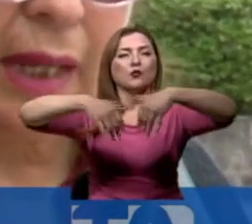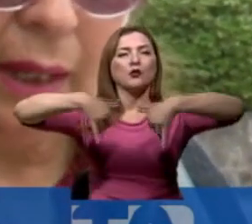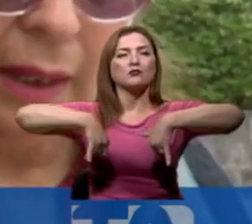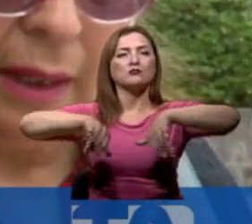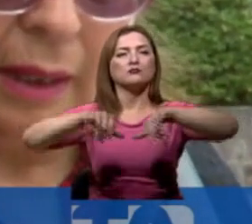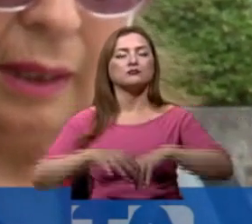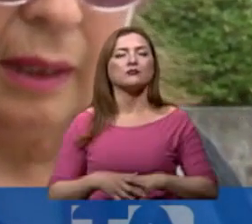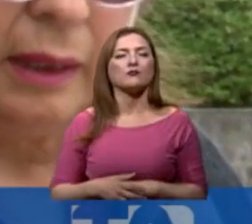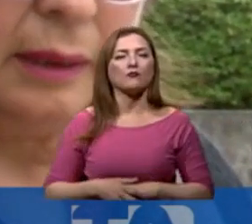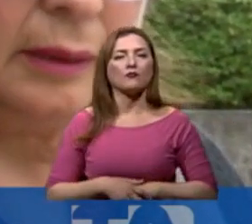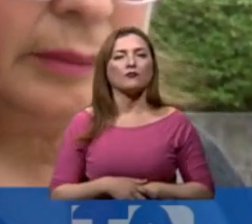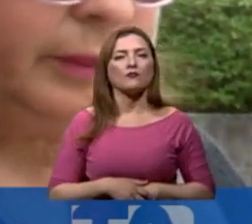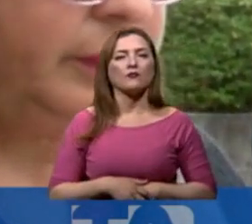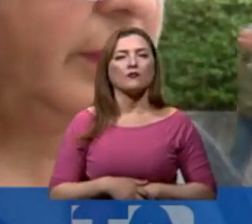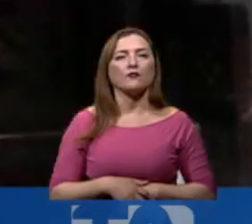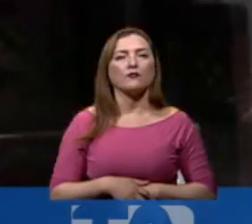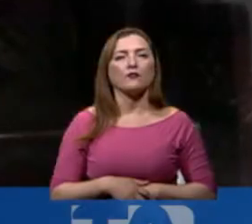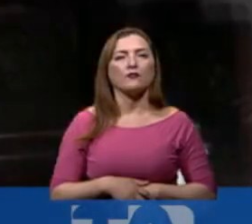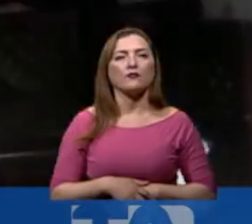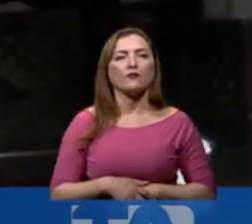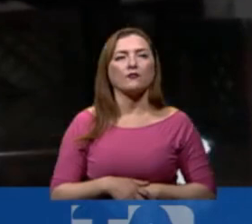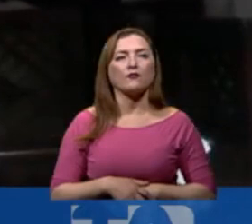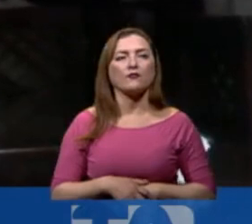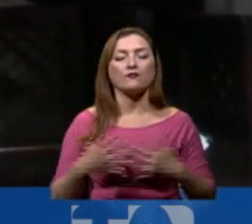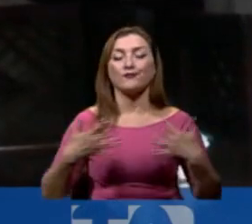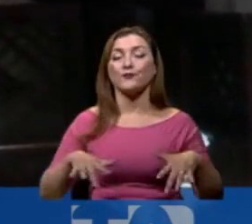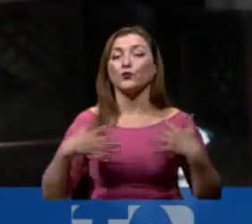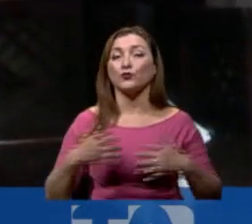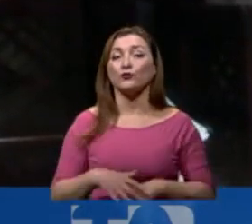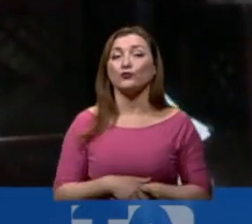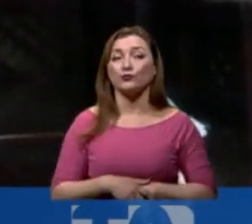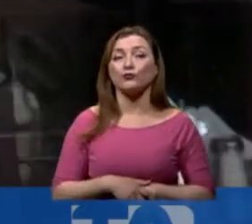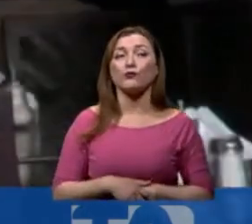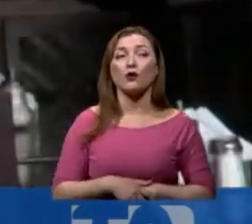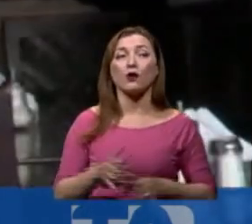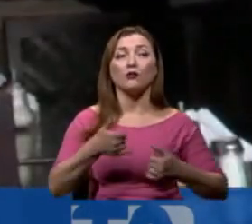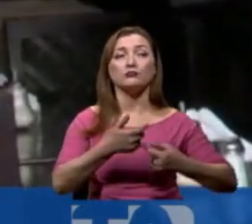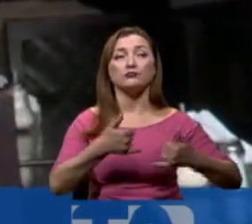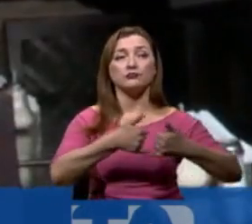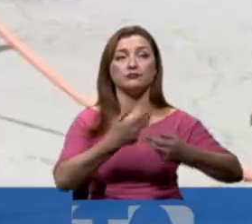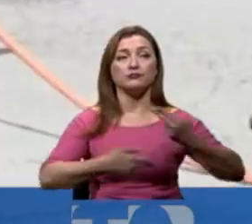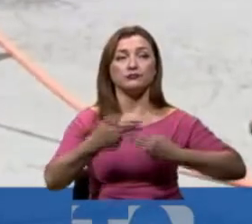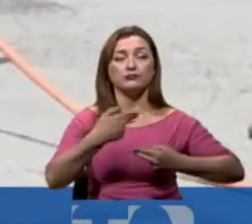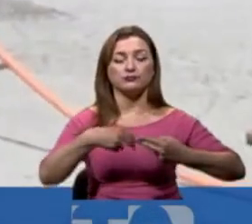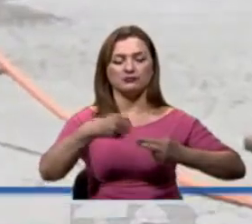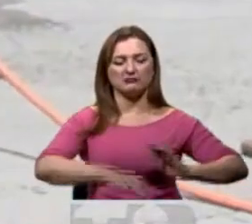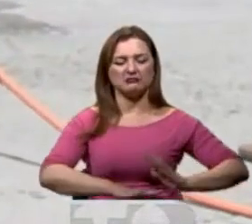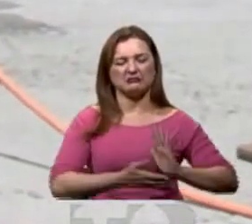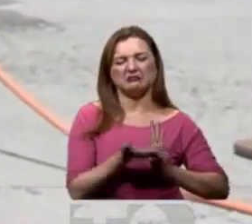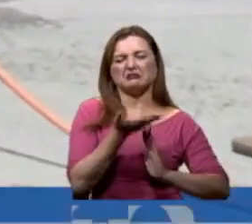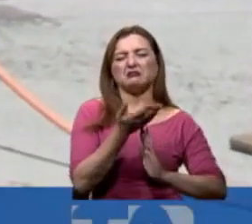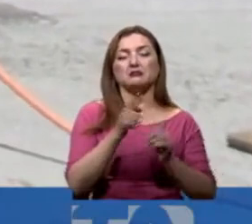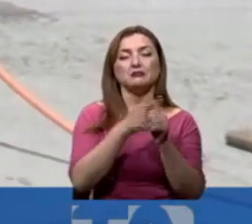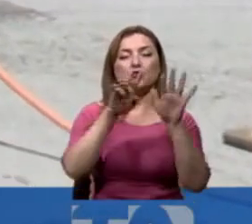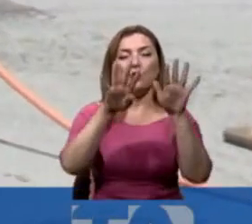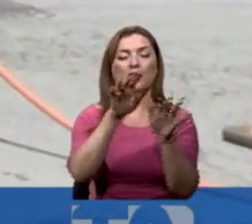se van a tapar los sifones. Grave. Cualquier momento se nos pueden inundar los locales. Más cultura, por favor. En los primeros 9 meses